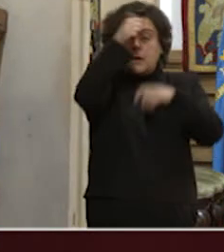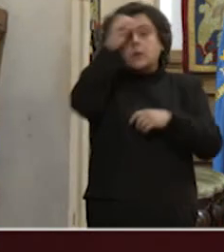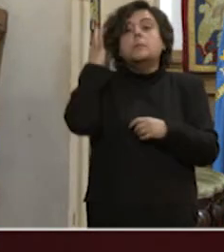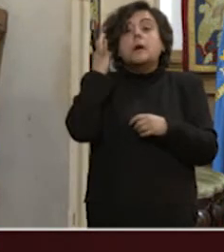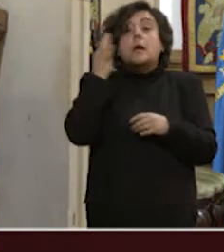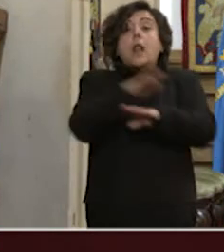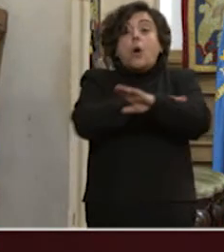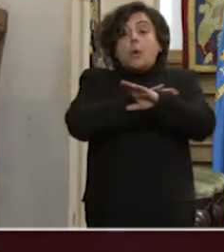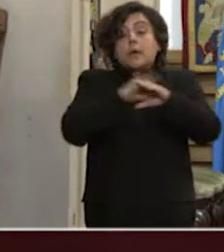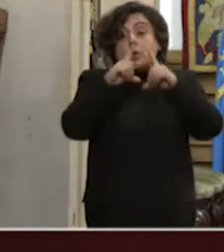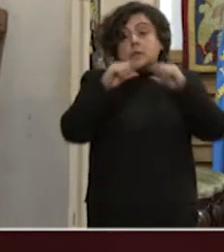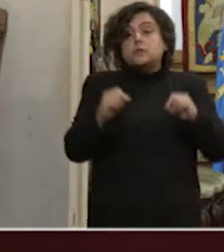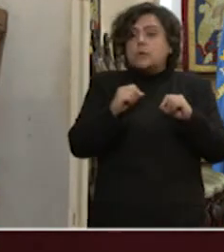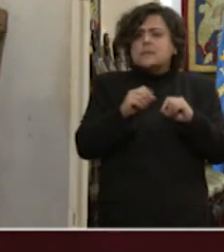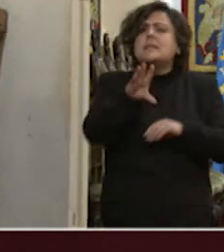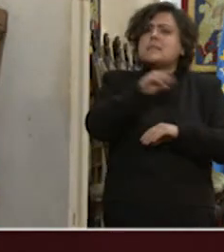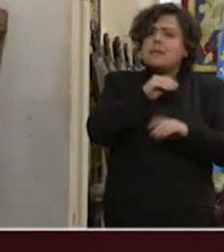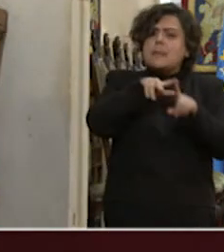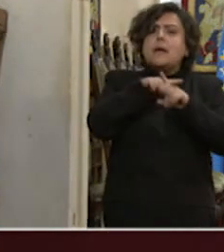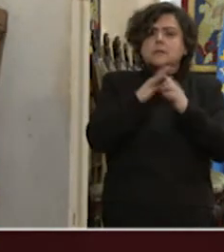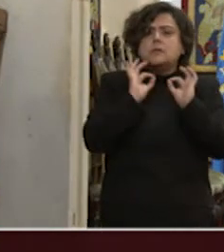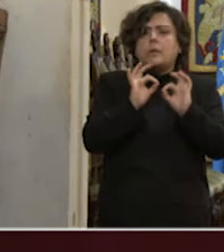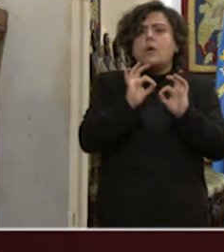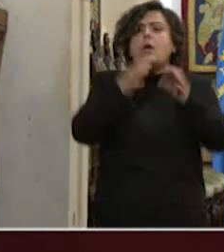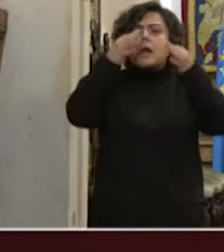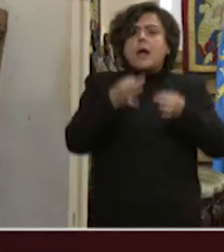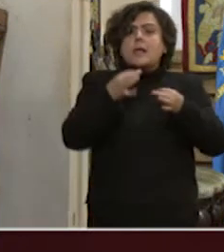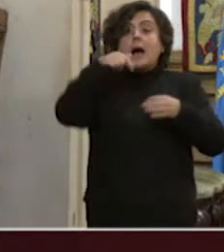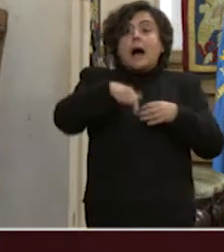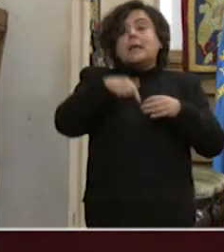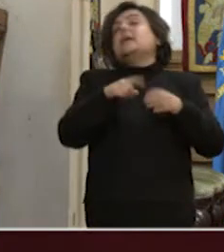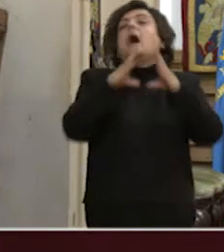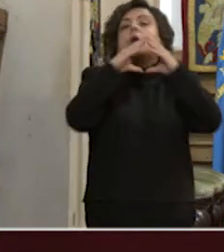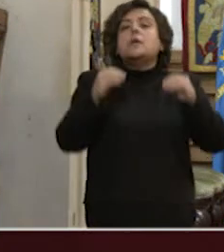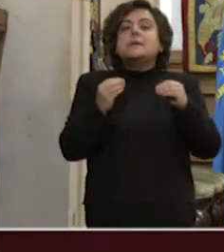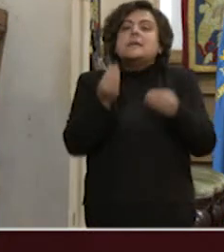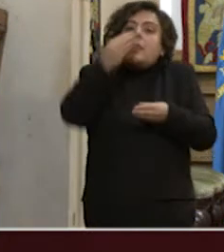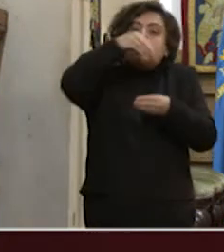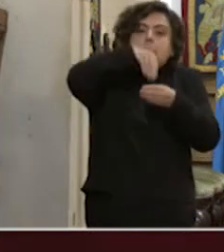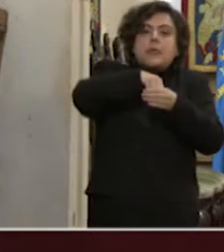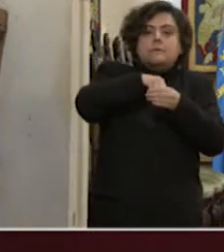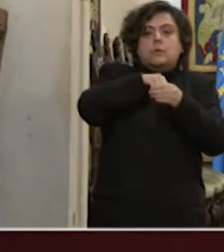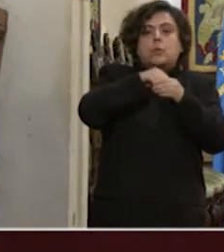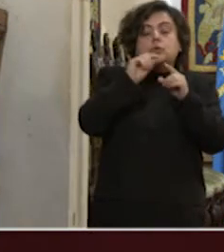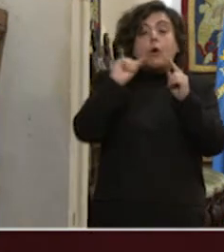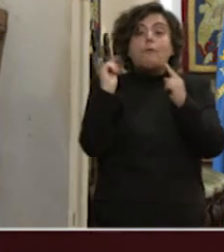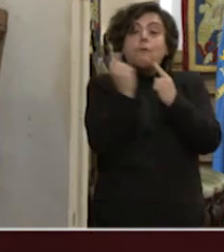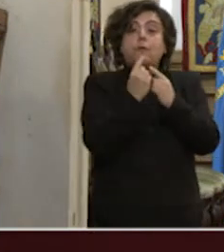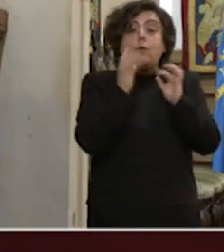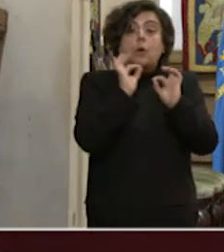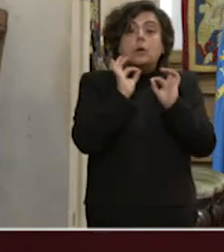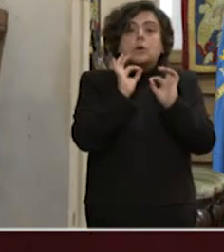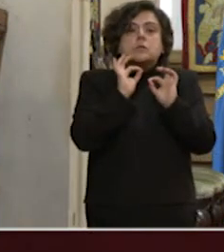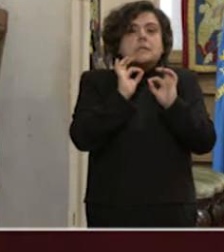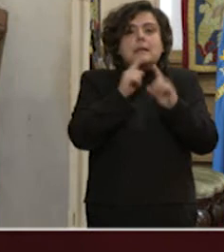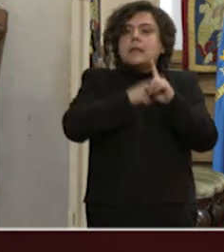esta realidad. Por primera vez en nuestra comunidad autónoma, la universidad está presente en los foros del más alto nivel que ha